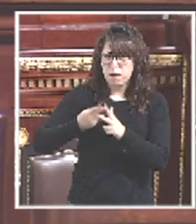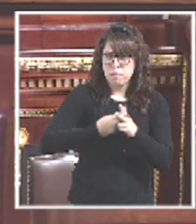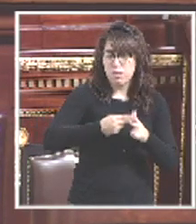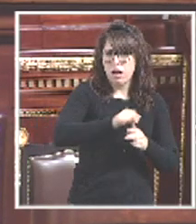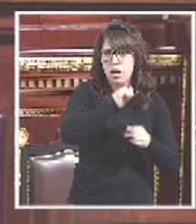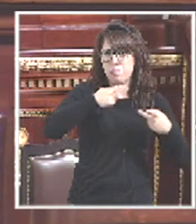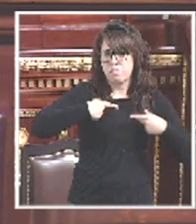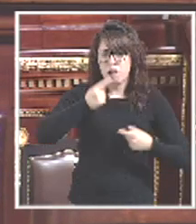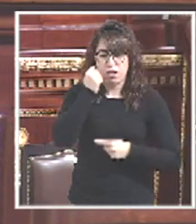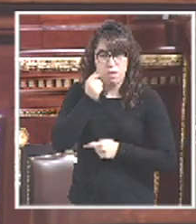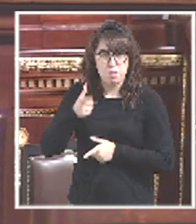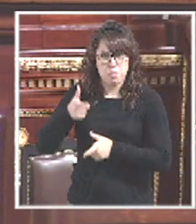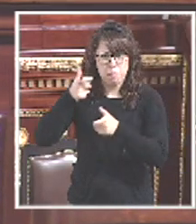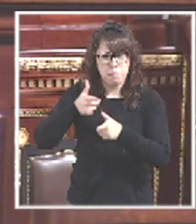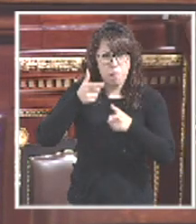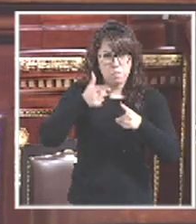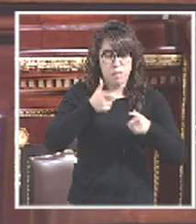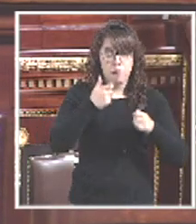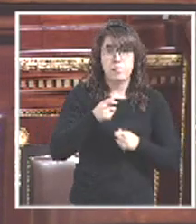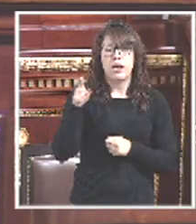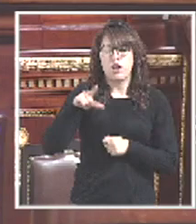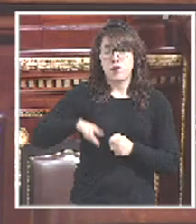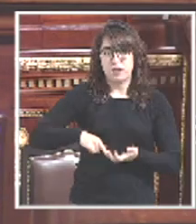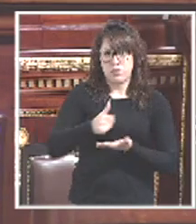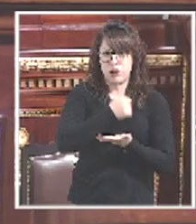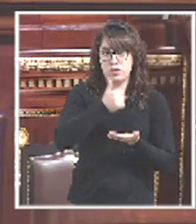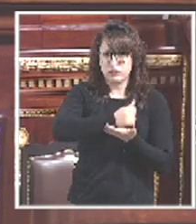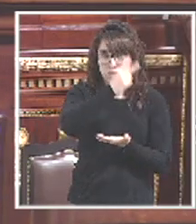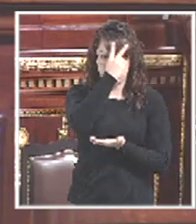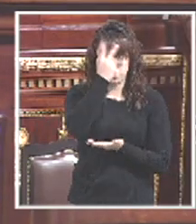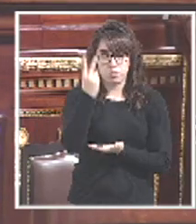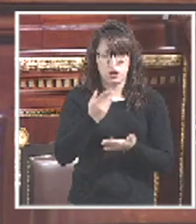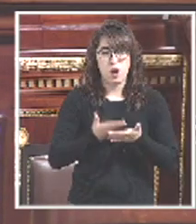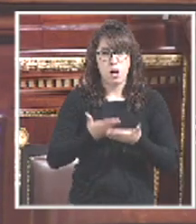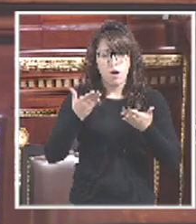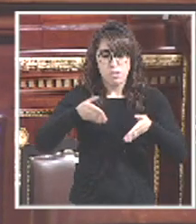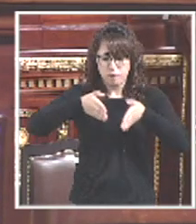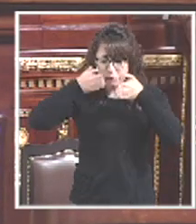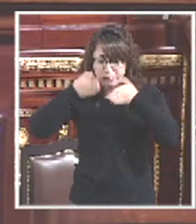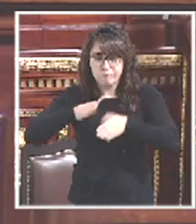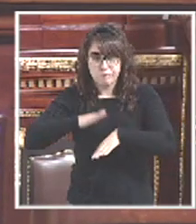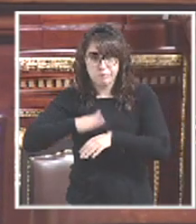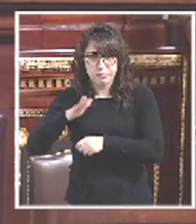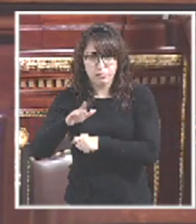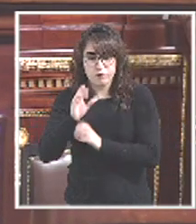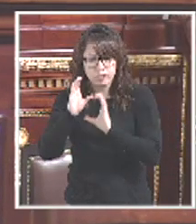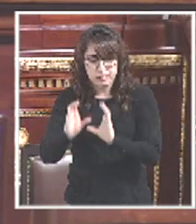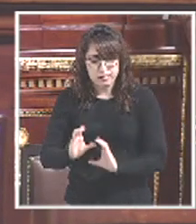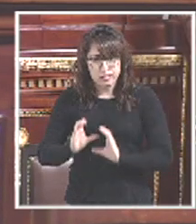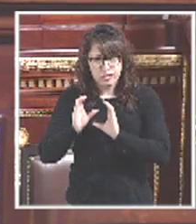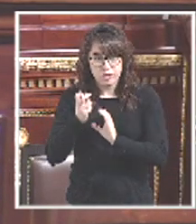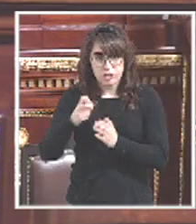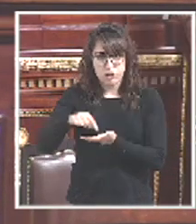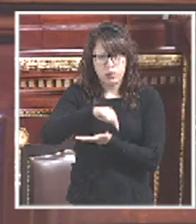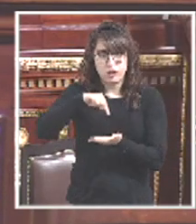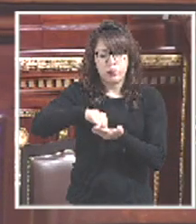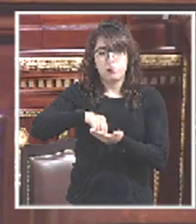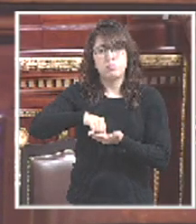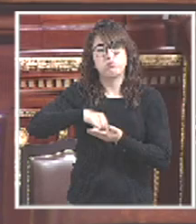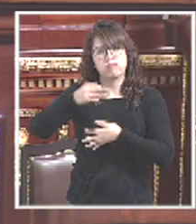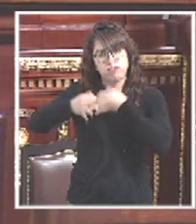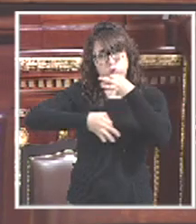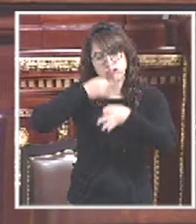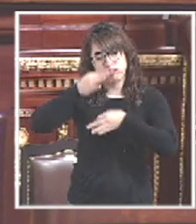armas de fuego. El gobierno de la ciudad ha puesto énfasis en esta zona con la implementación de programas de